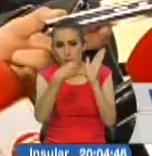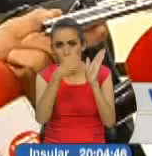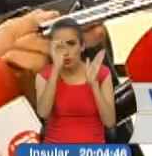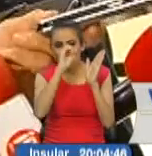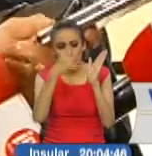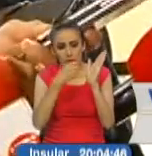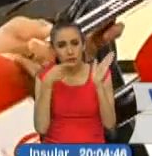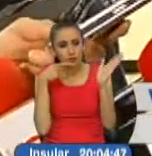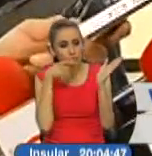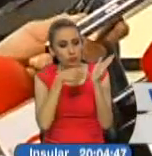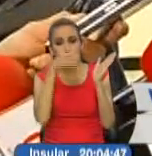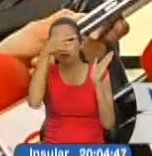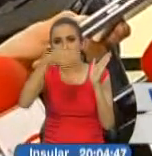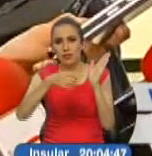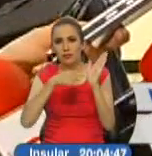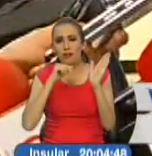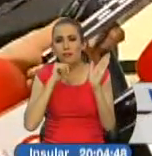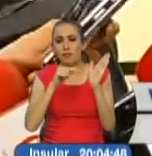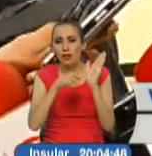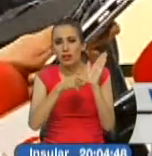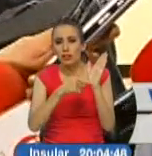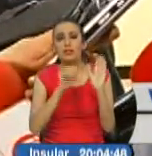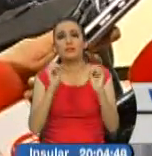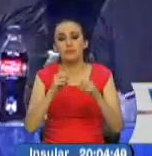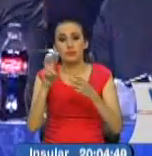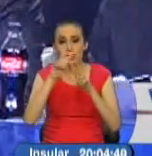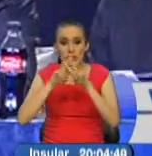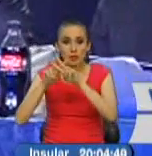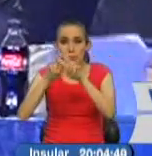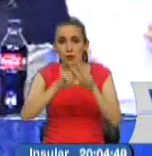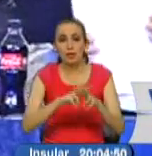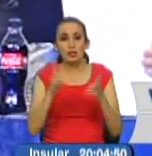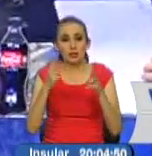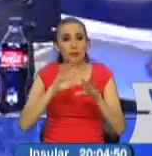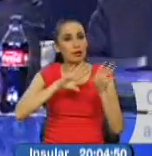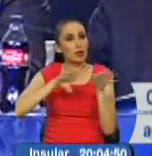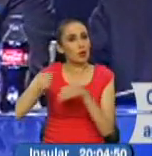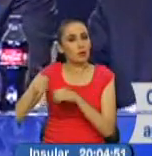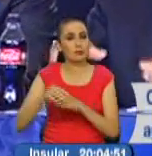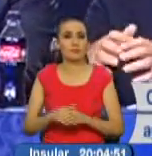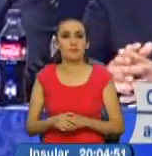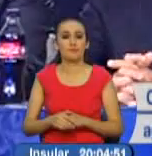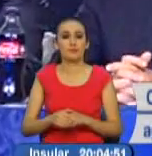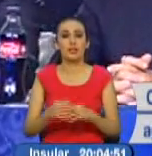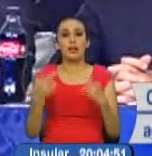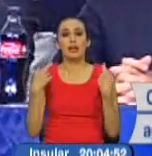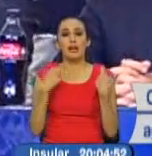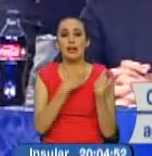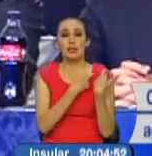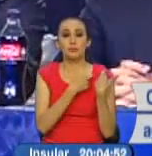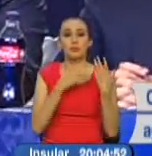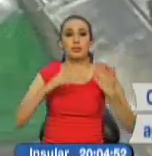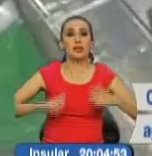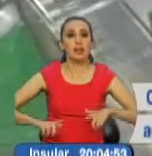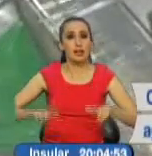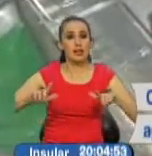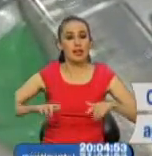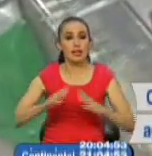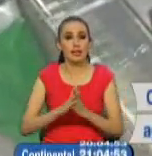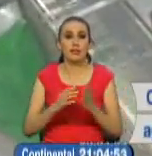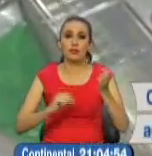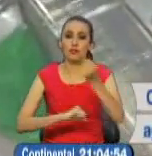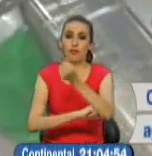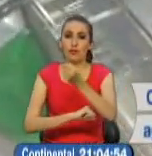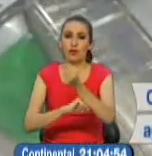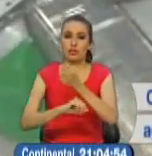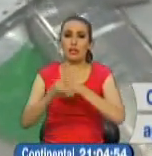con su finalidad, por supuesto que se lo puede revisar e incluso derogarlo. En base al encargo dispuesto por el presidente de la República, Lenín Moreno, fortalecer